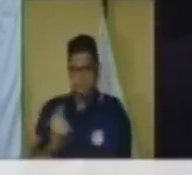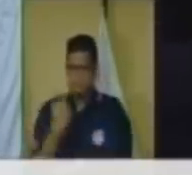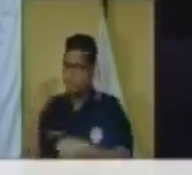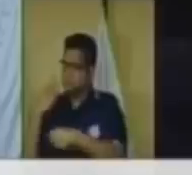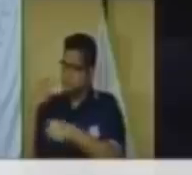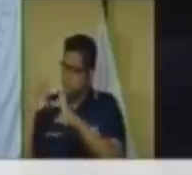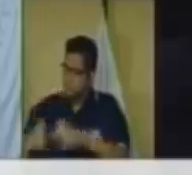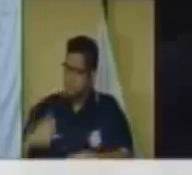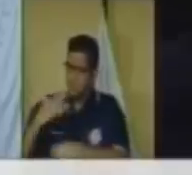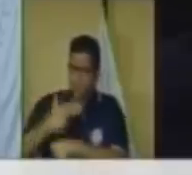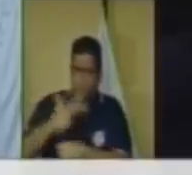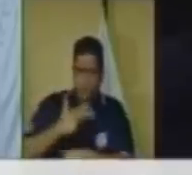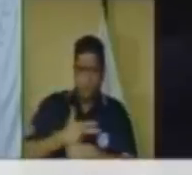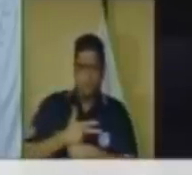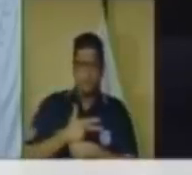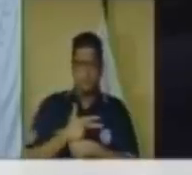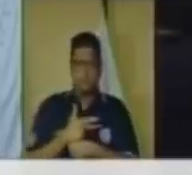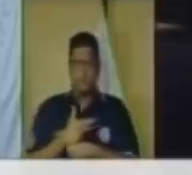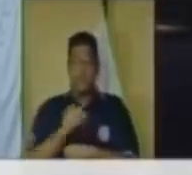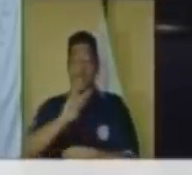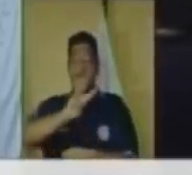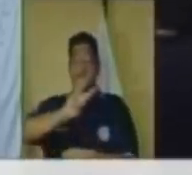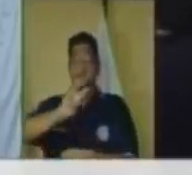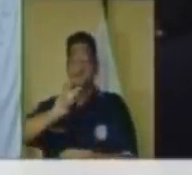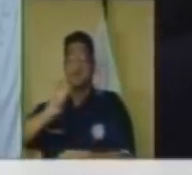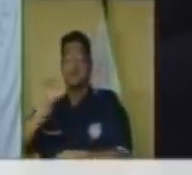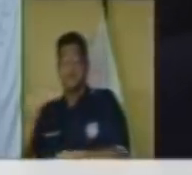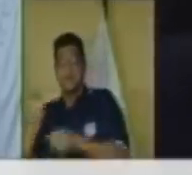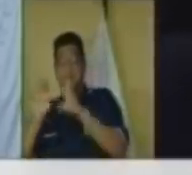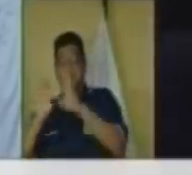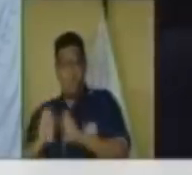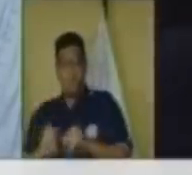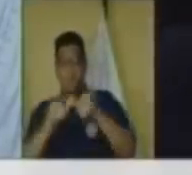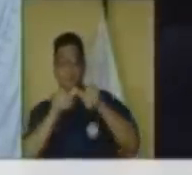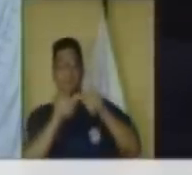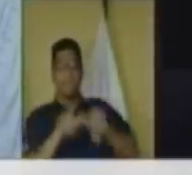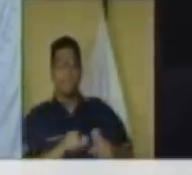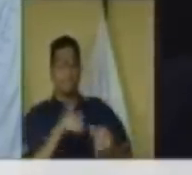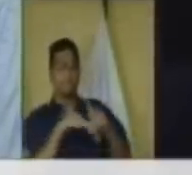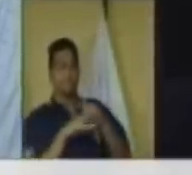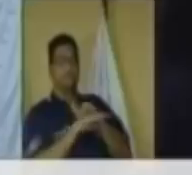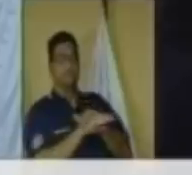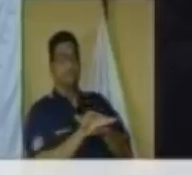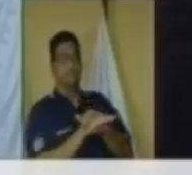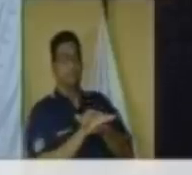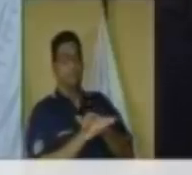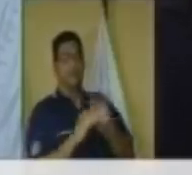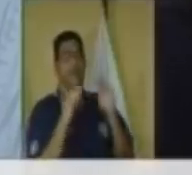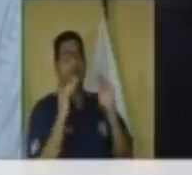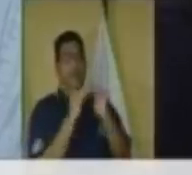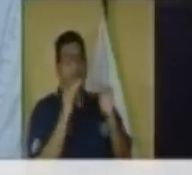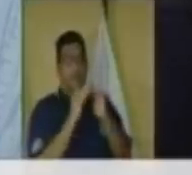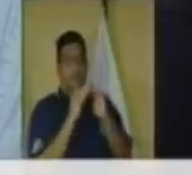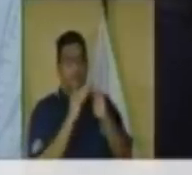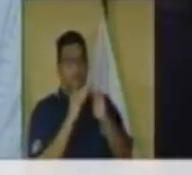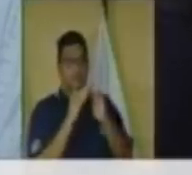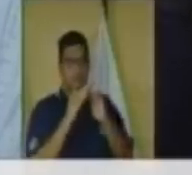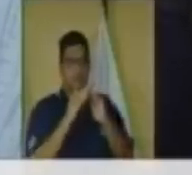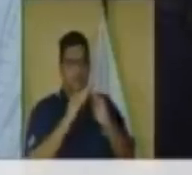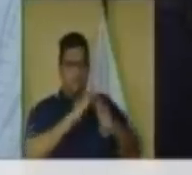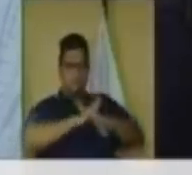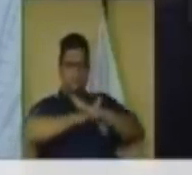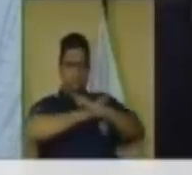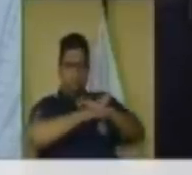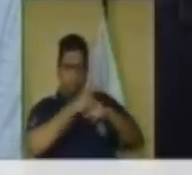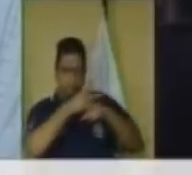hasta el momento 300 personas permanecen en cuarentena bajo los controles sanitarios